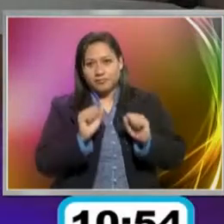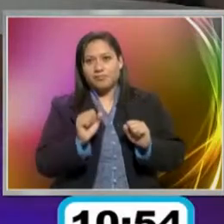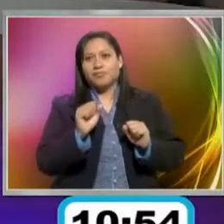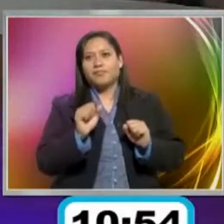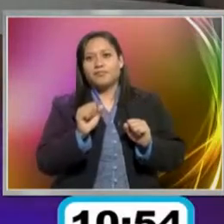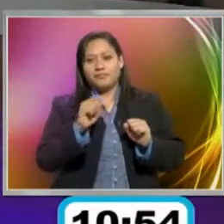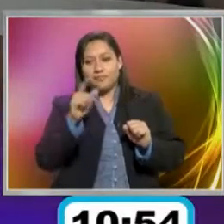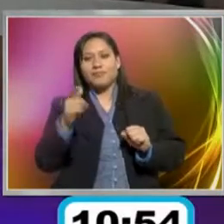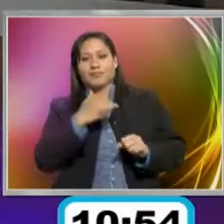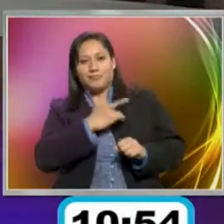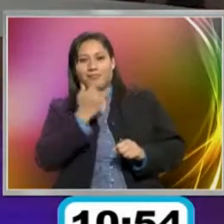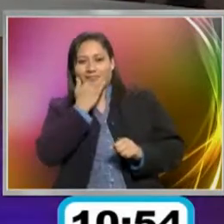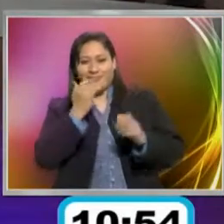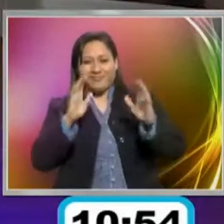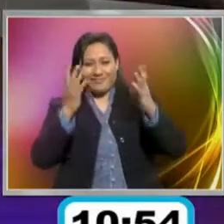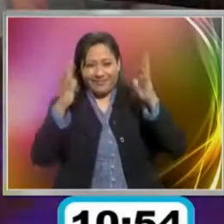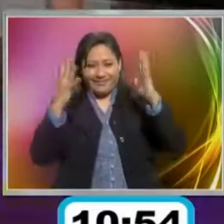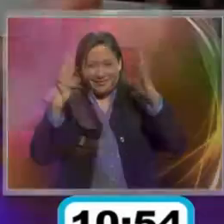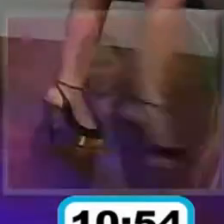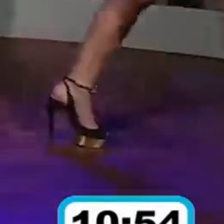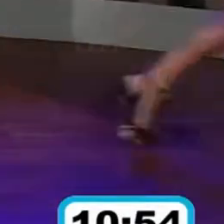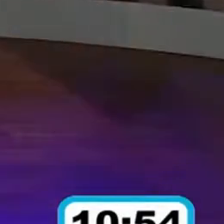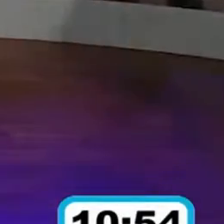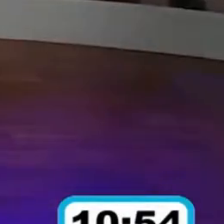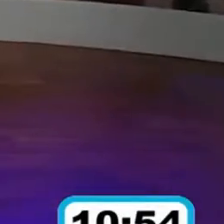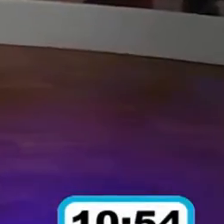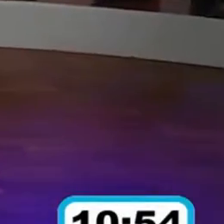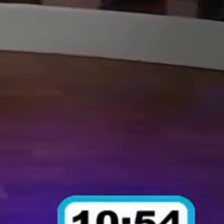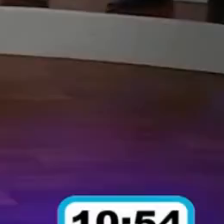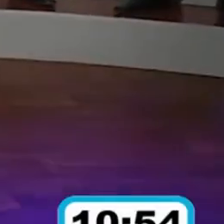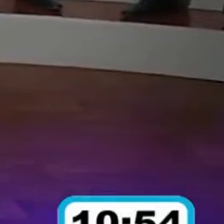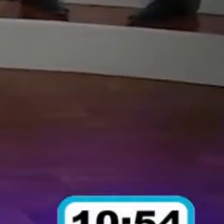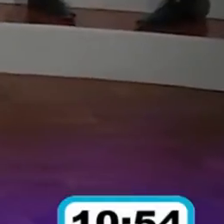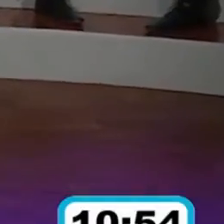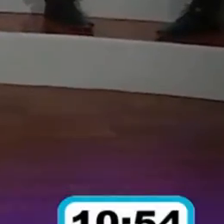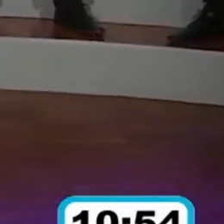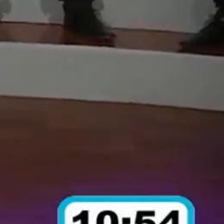rompió el corazón a Sí, alguien. ándale. Adelante. Ándale, pues.